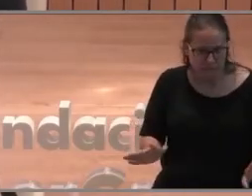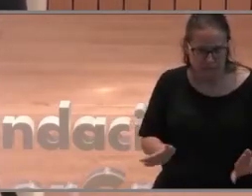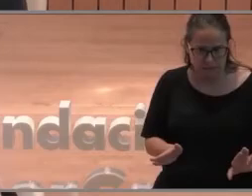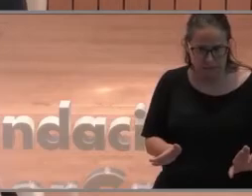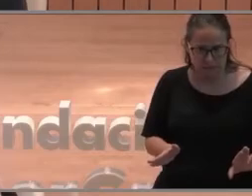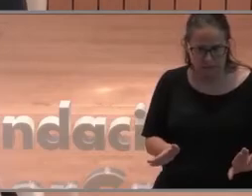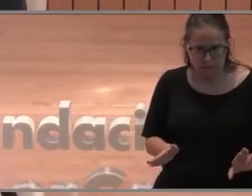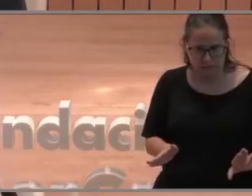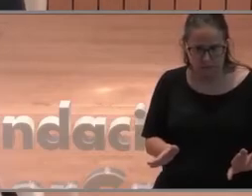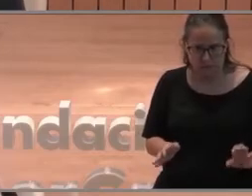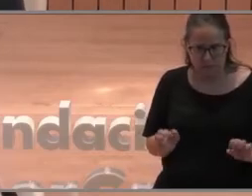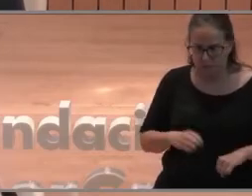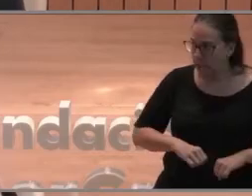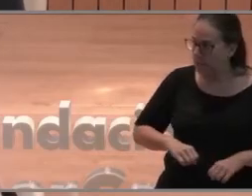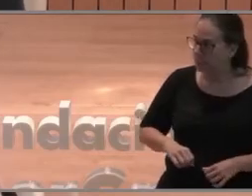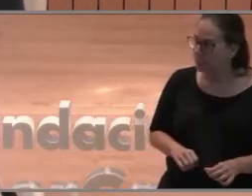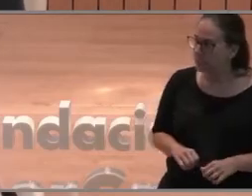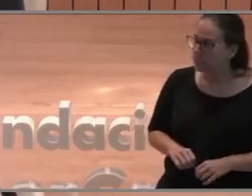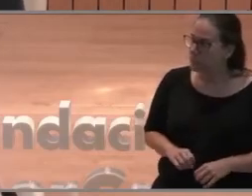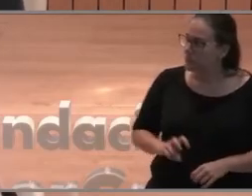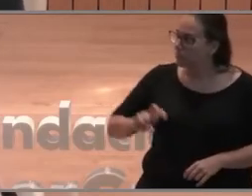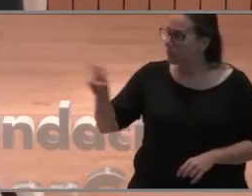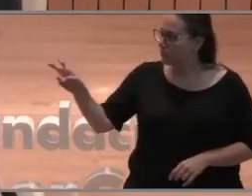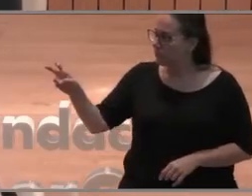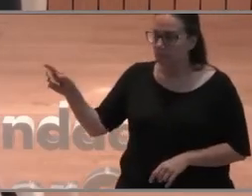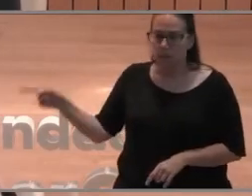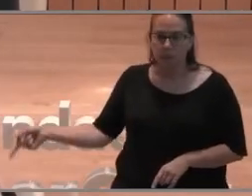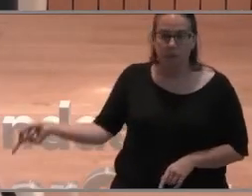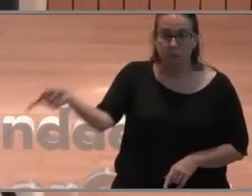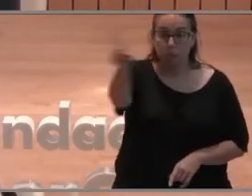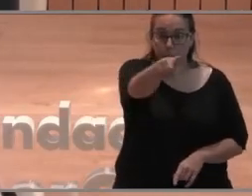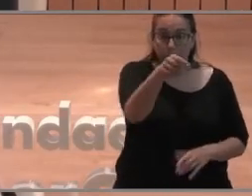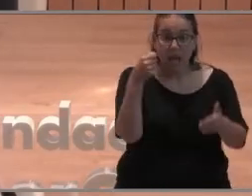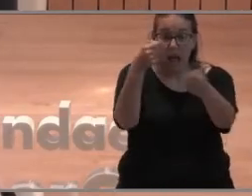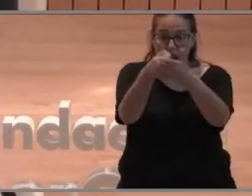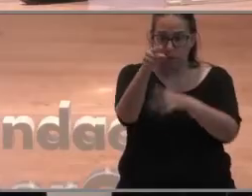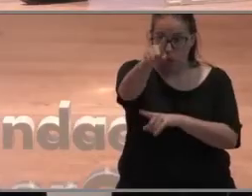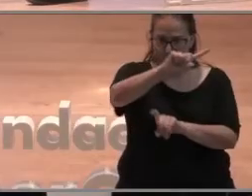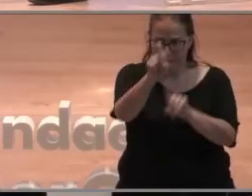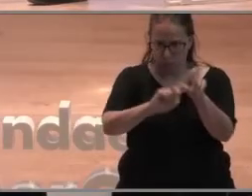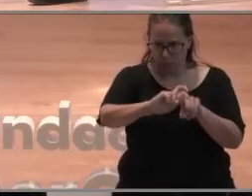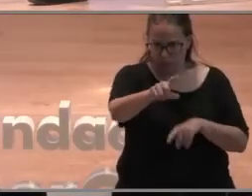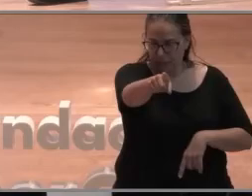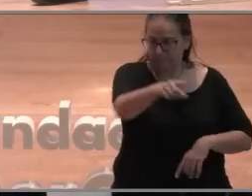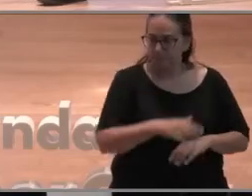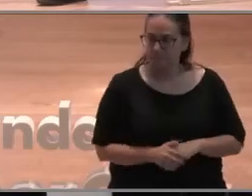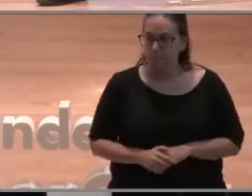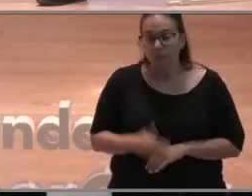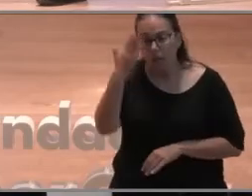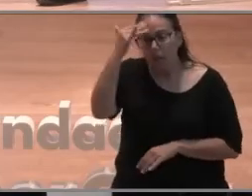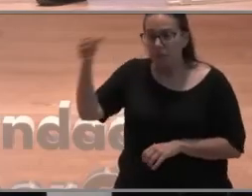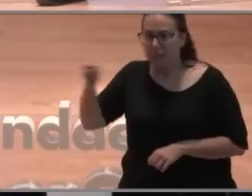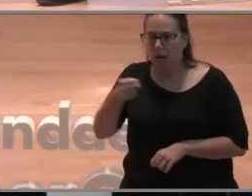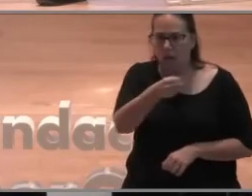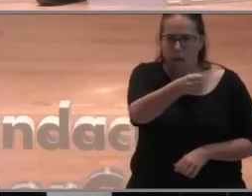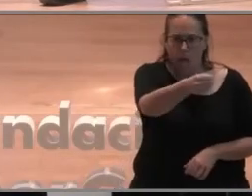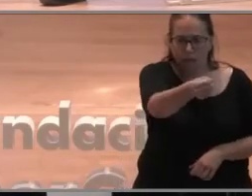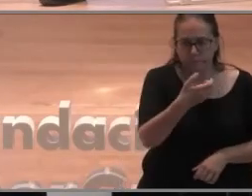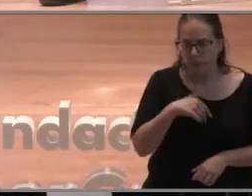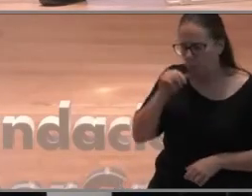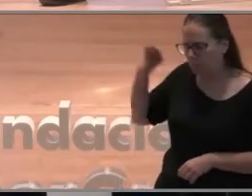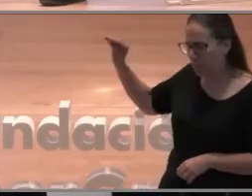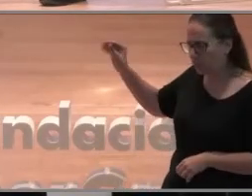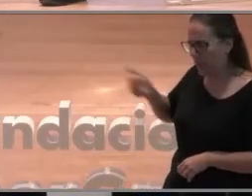Sí, había otra Muchas pregunta gracias. ya. Muchas gracias. Allá al fondo tenéis otra pregunta. Mientras le llevan el micro, sí quería